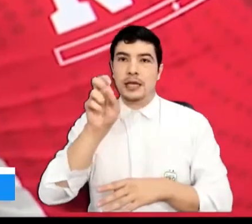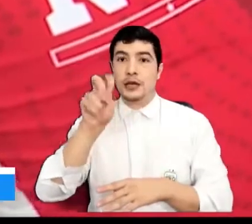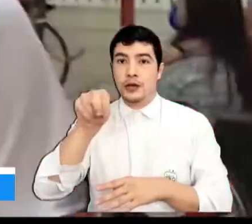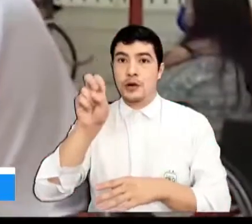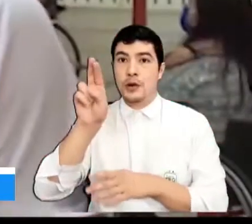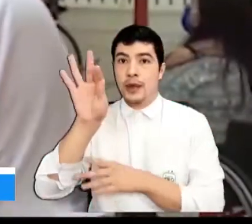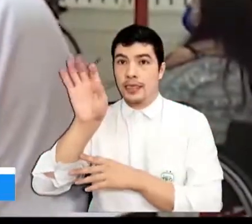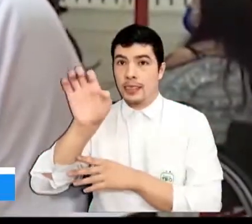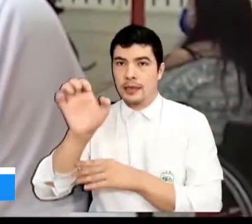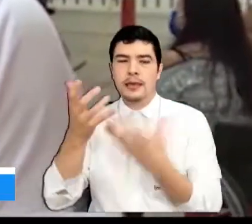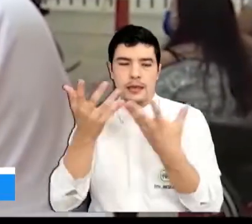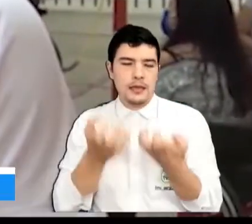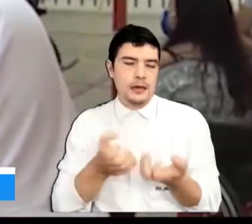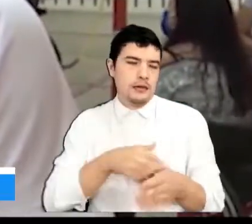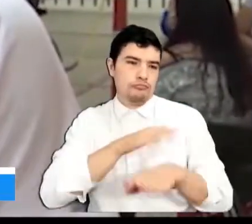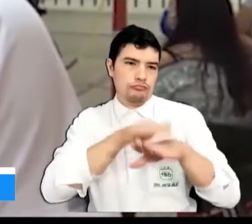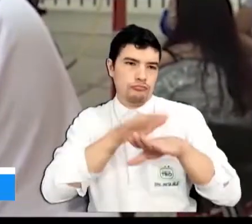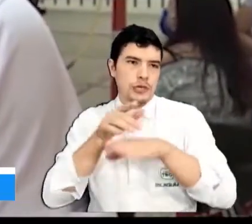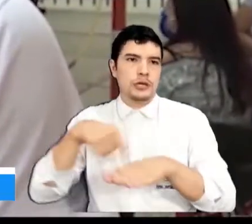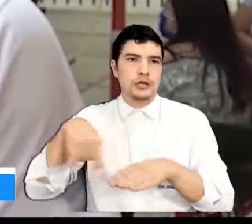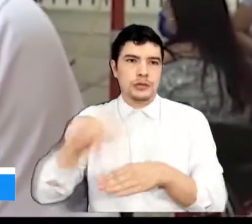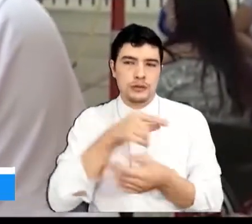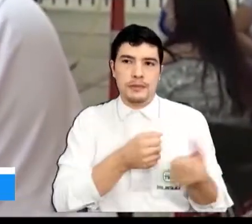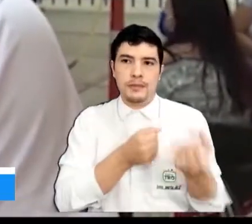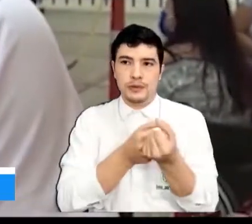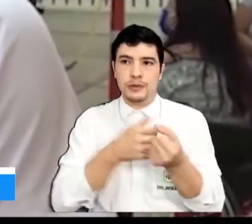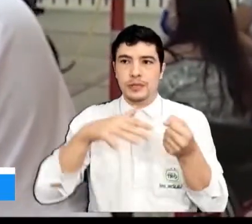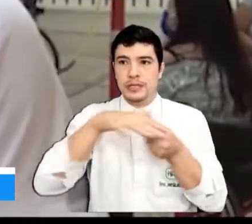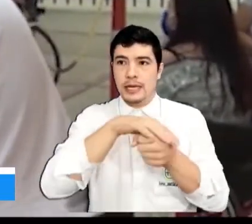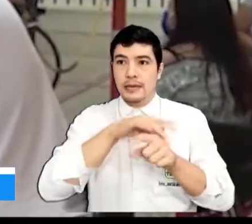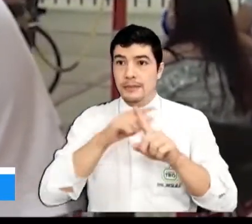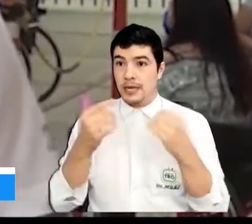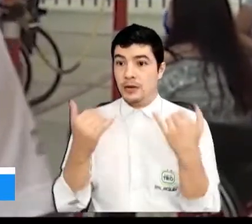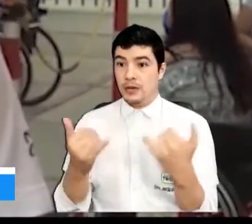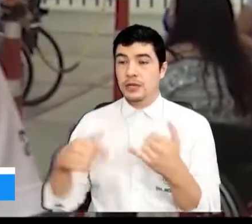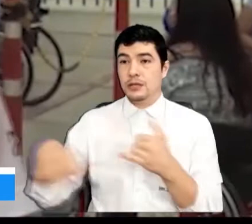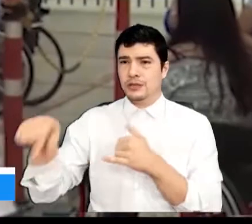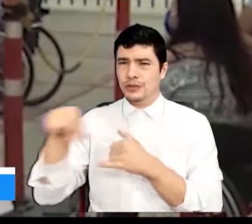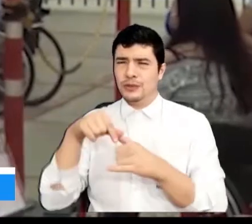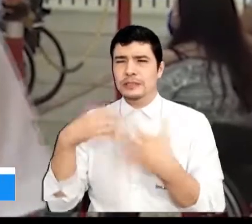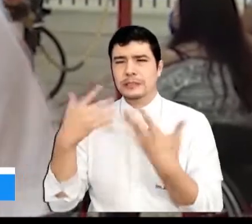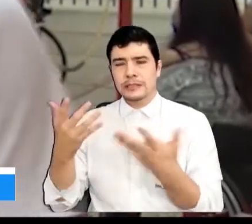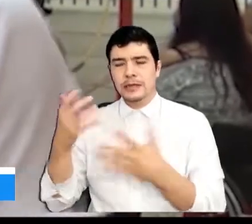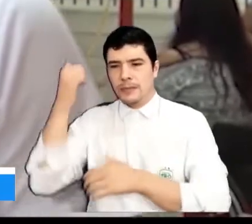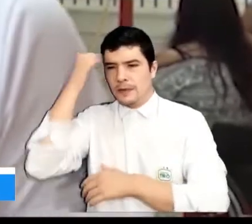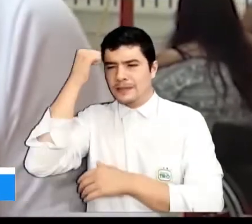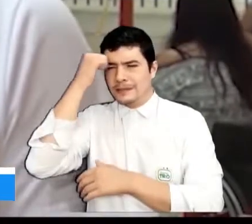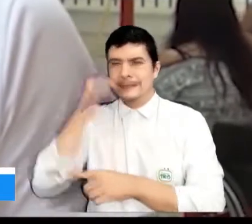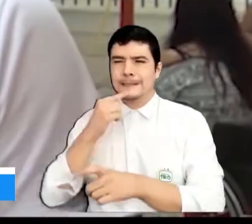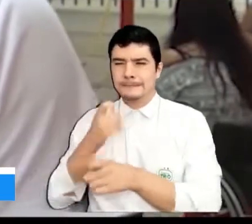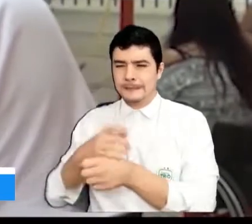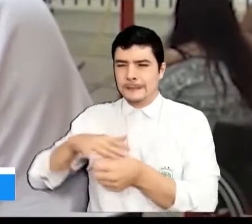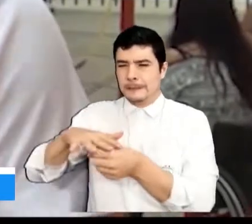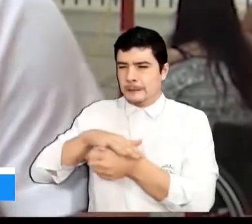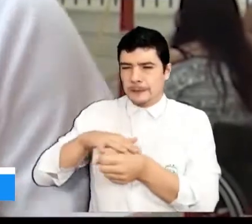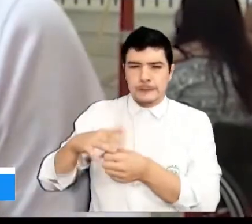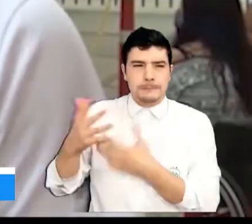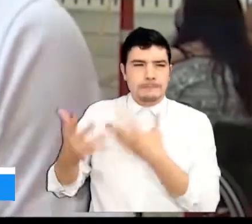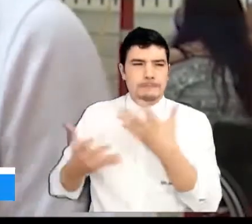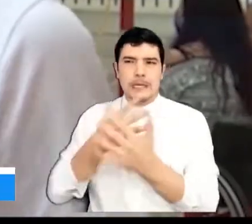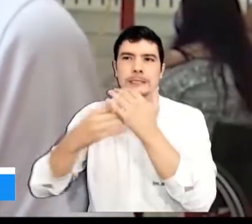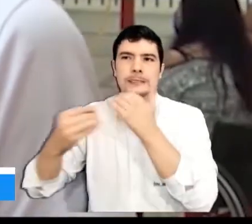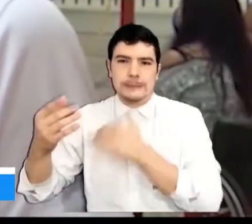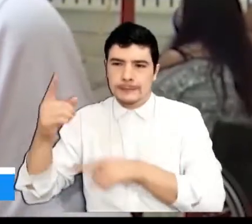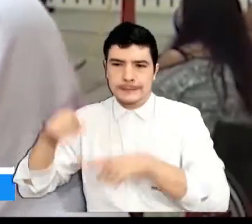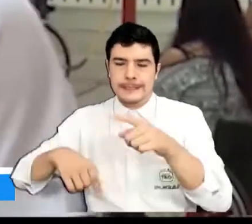a trabajar. Pero también vamos a ayudarles a los entrenadores de esas escuelas de formación deportiva que confluyen